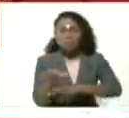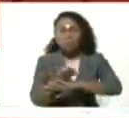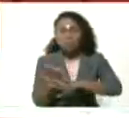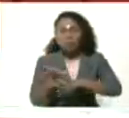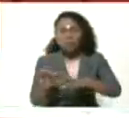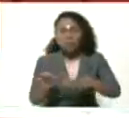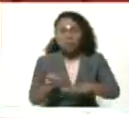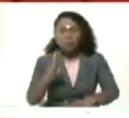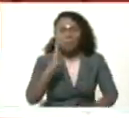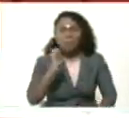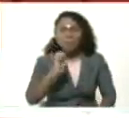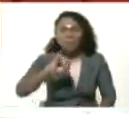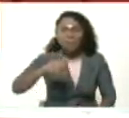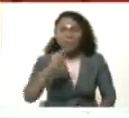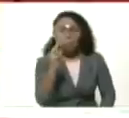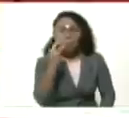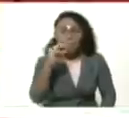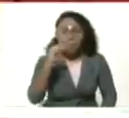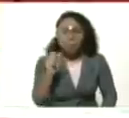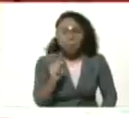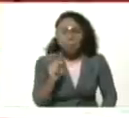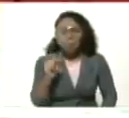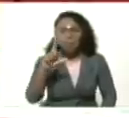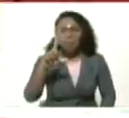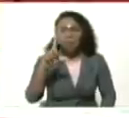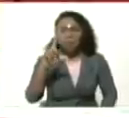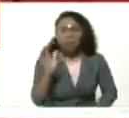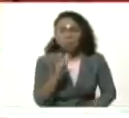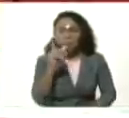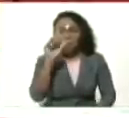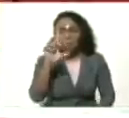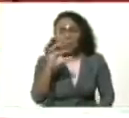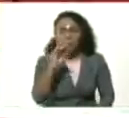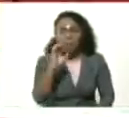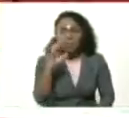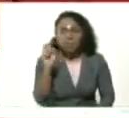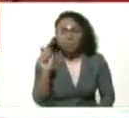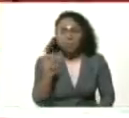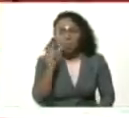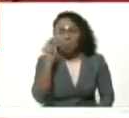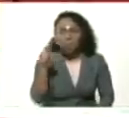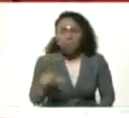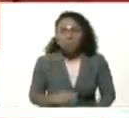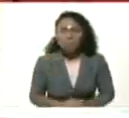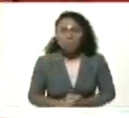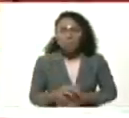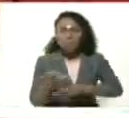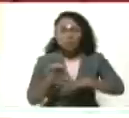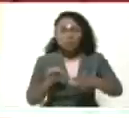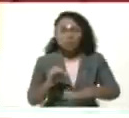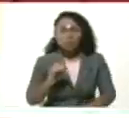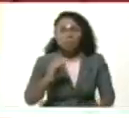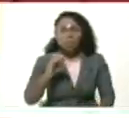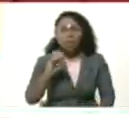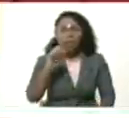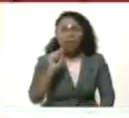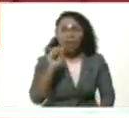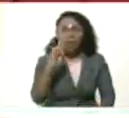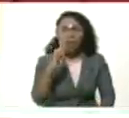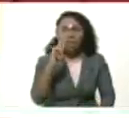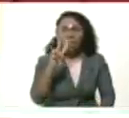Municipio Bejuma, Lorenzo Remedios. Municipio Carlos Albero Arbelo, Ángel Bilbao.